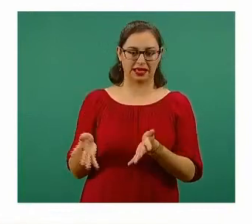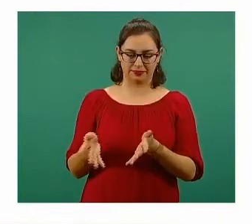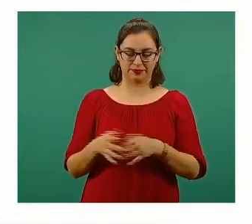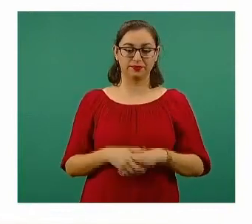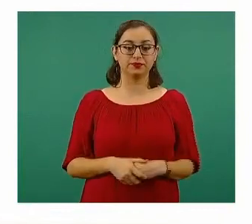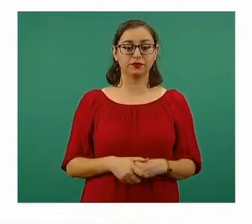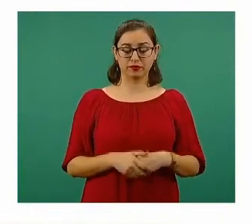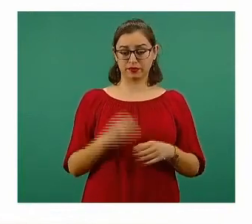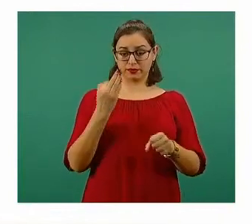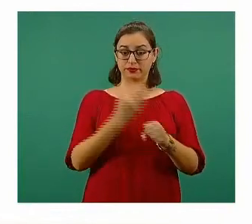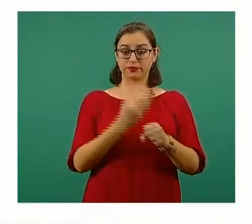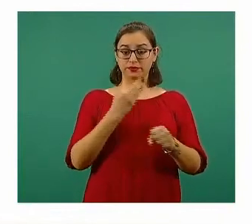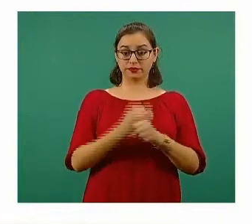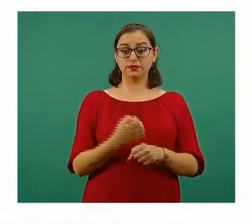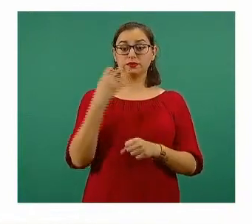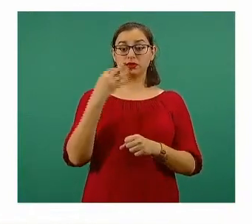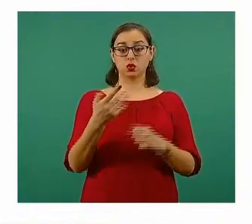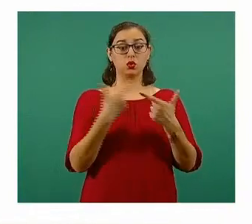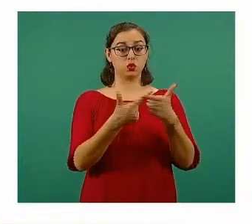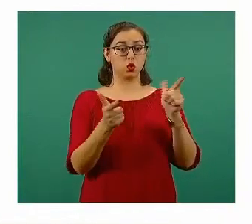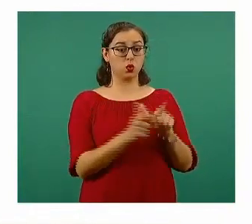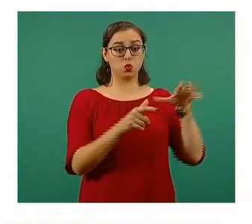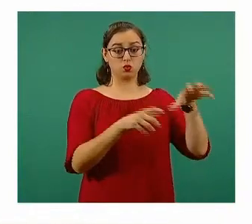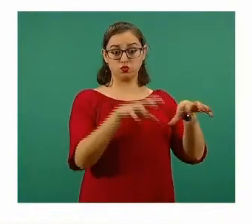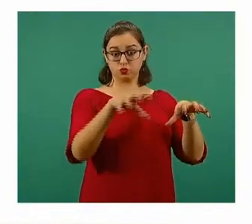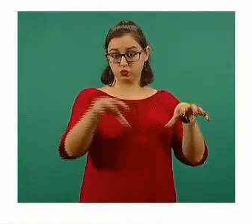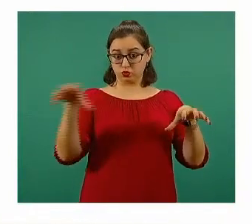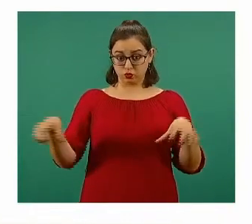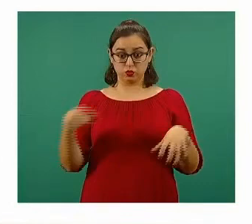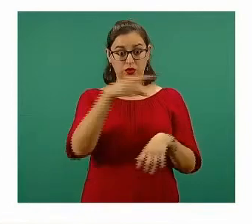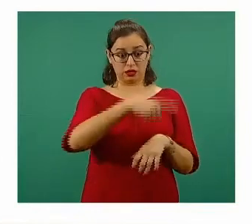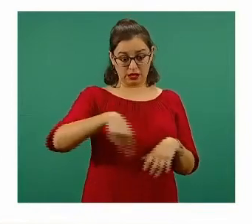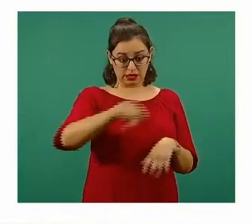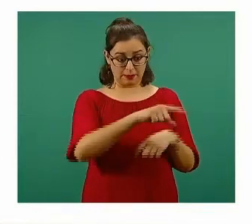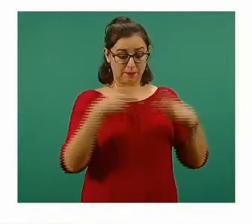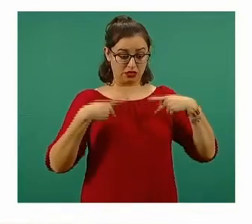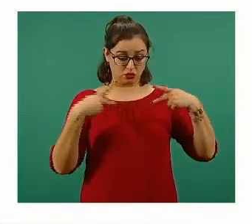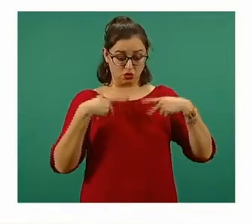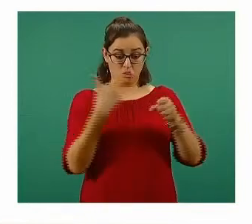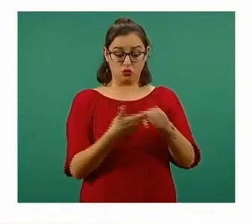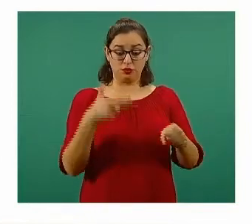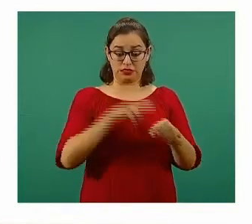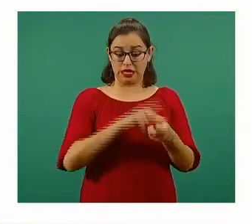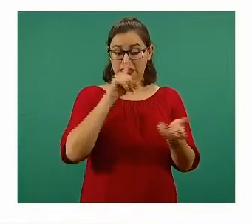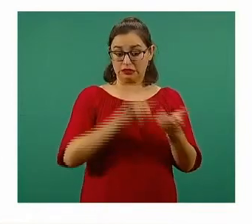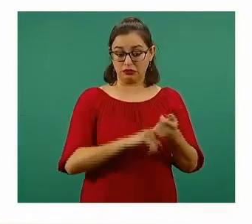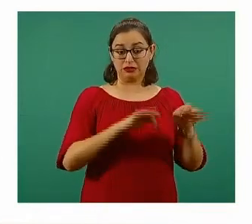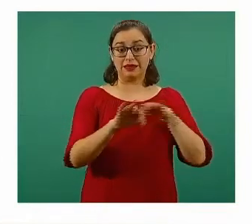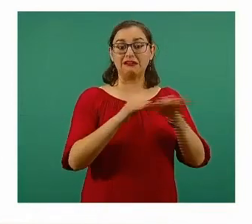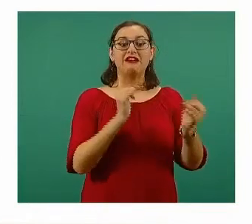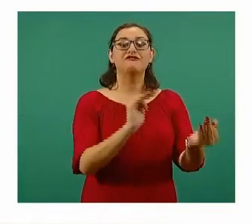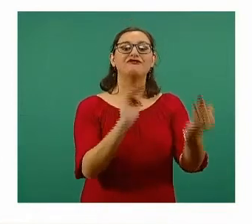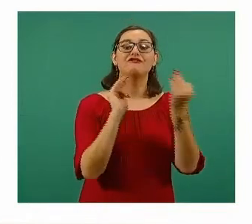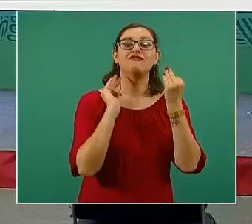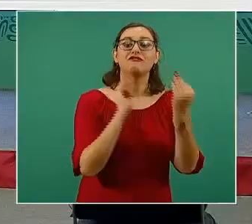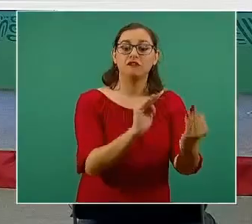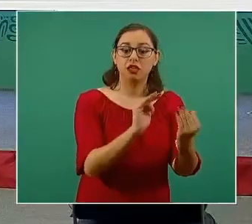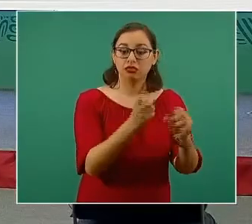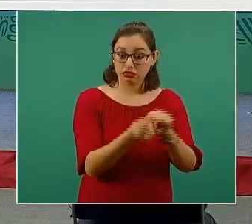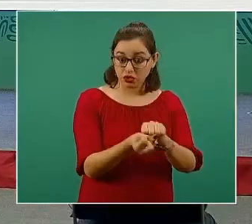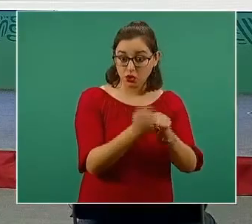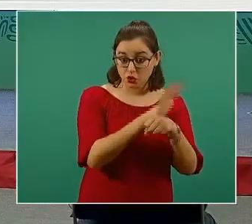categorías que están en este momento activas, personal de salud de primera línea para protegerles de